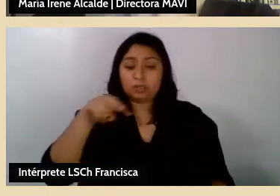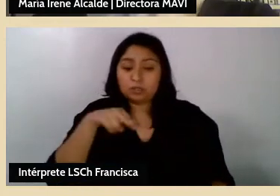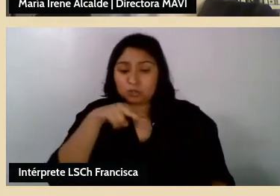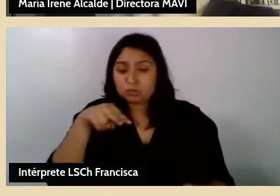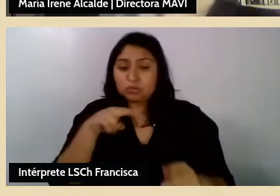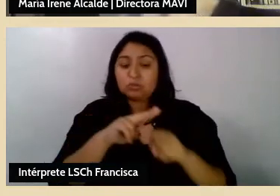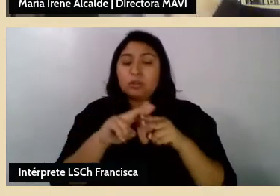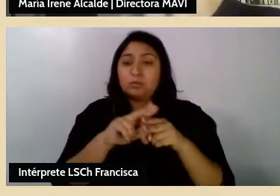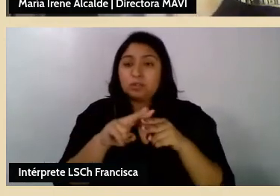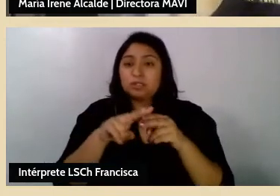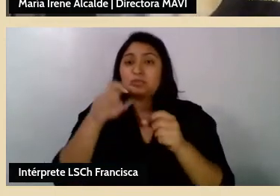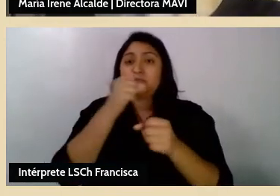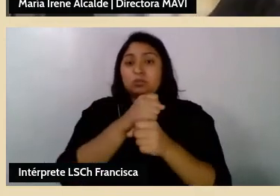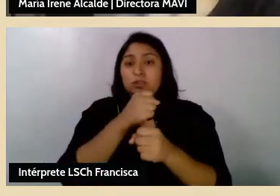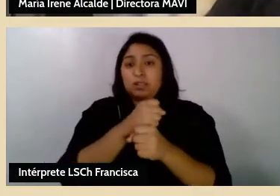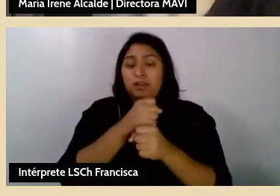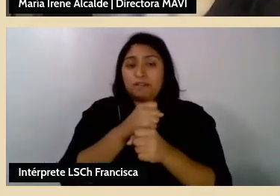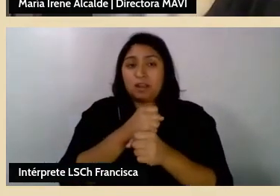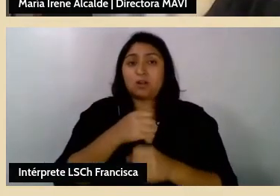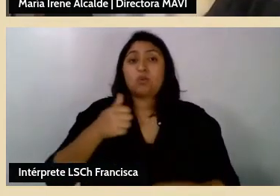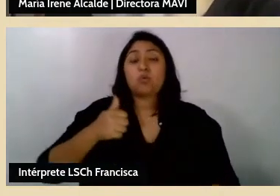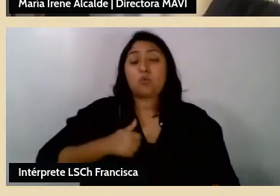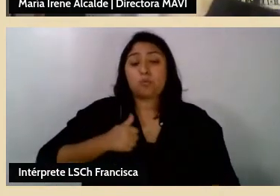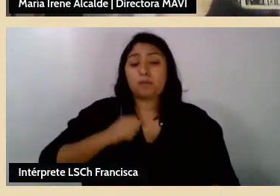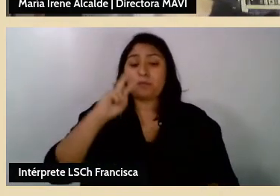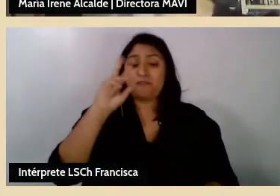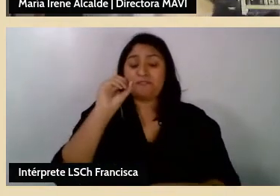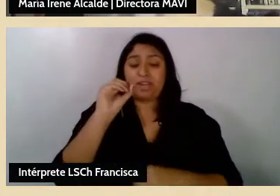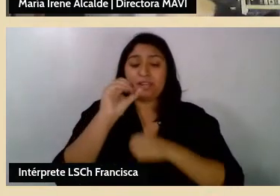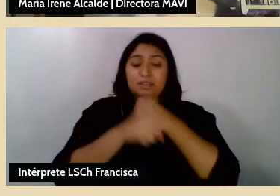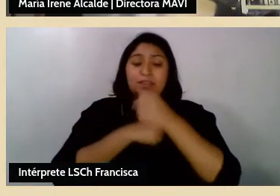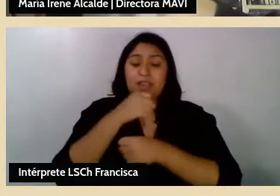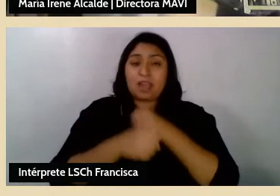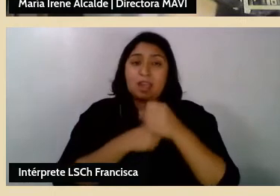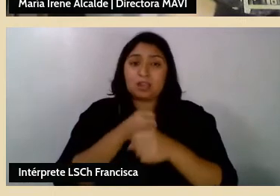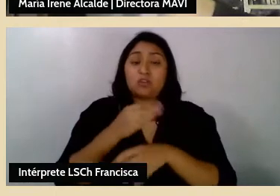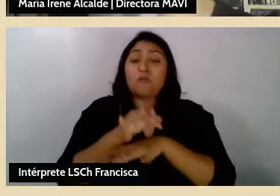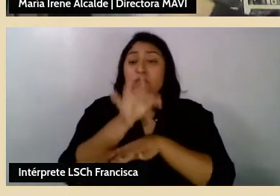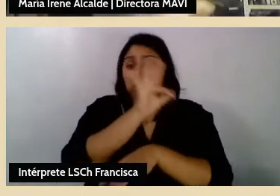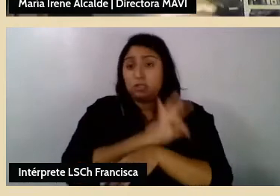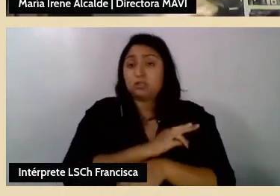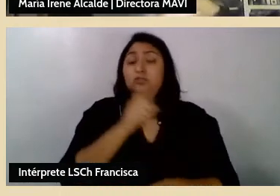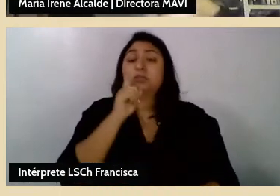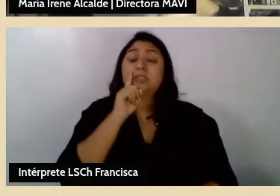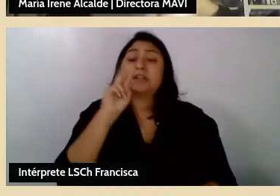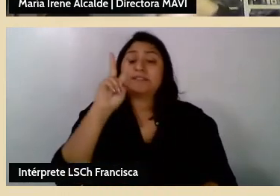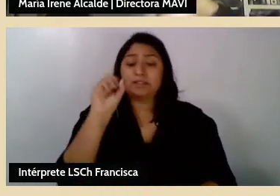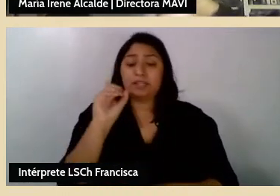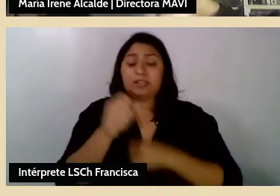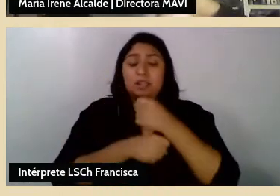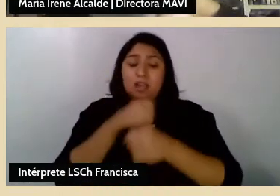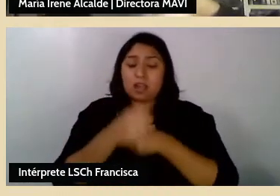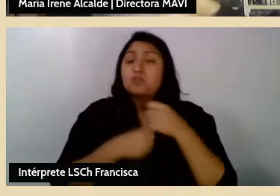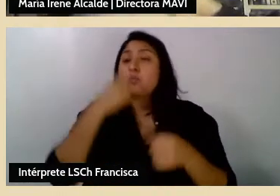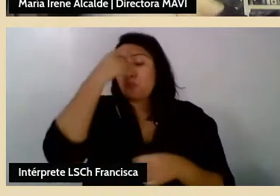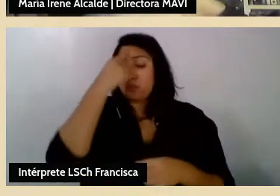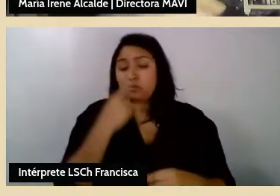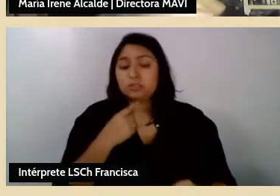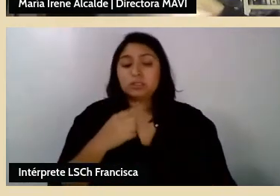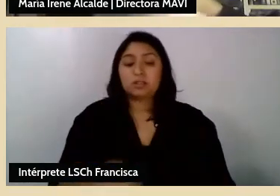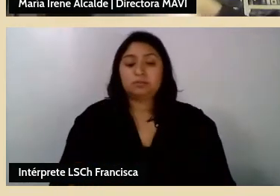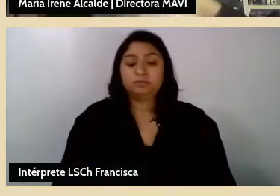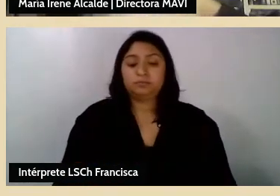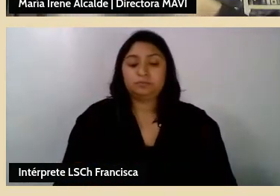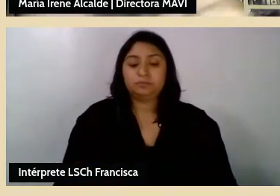un trabajo, nosotros cumplimos 20 años, ¿ya? La fundación cumple 20 años, el museo cumple 20 años.